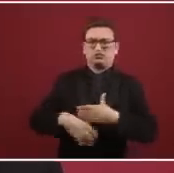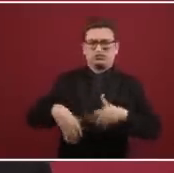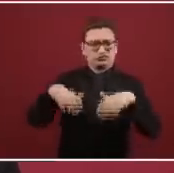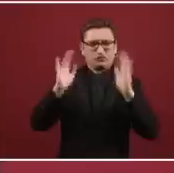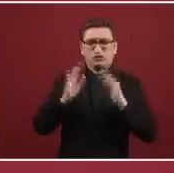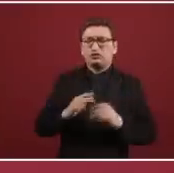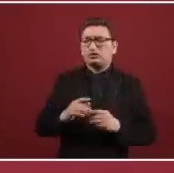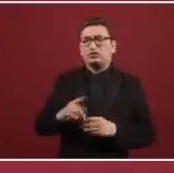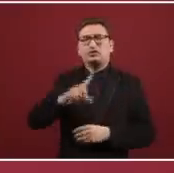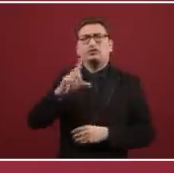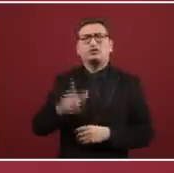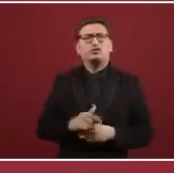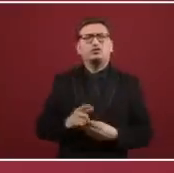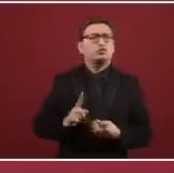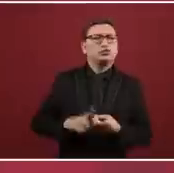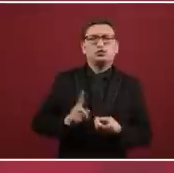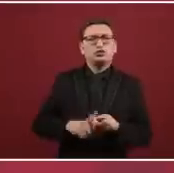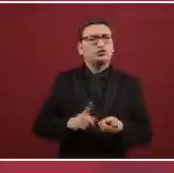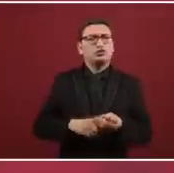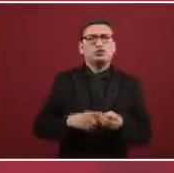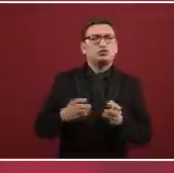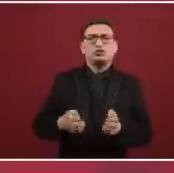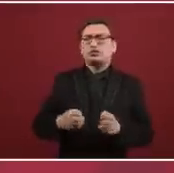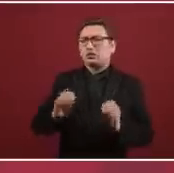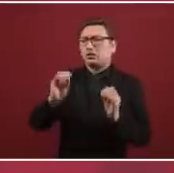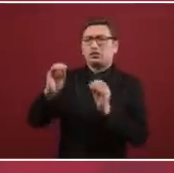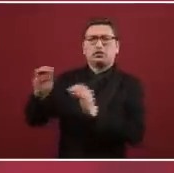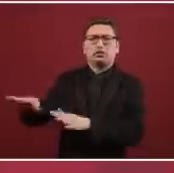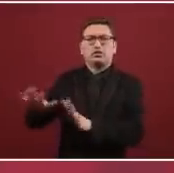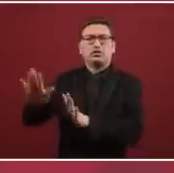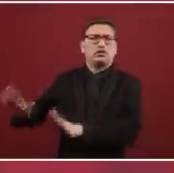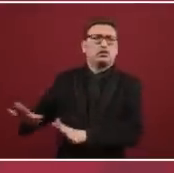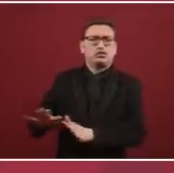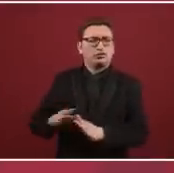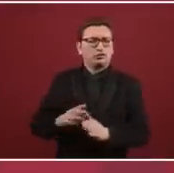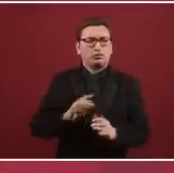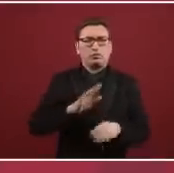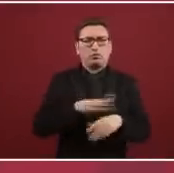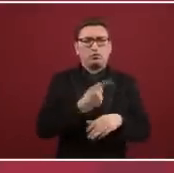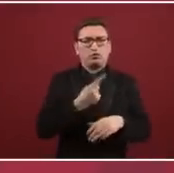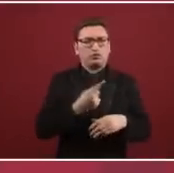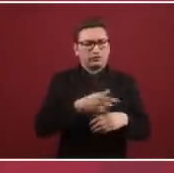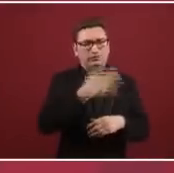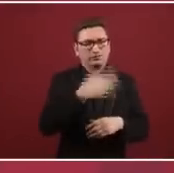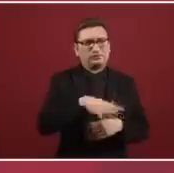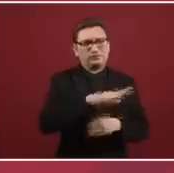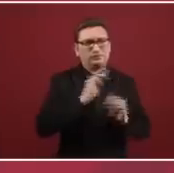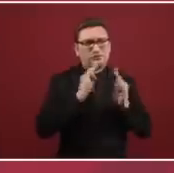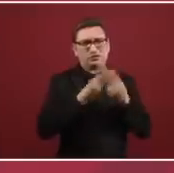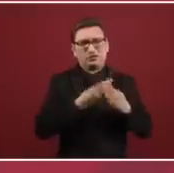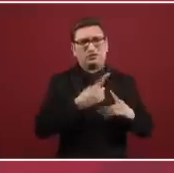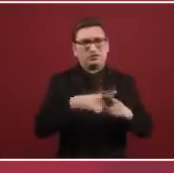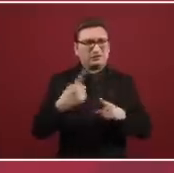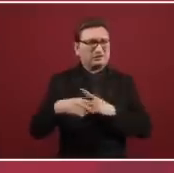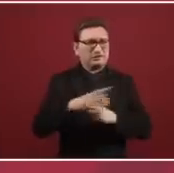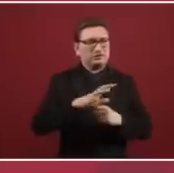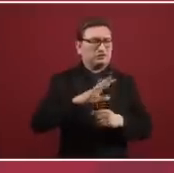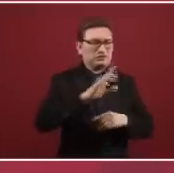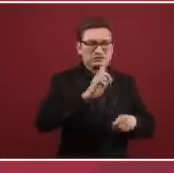en qué quedaba todo eso que se recogía, que se confiscaba a la